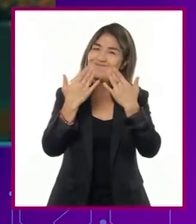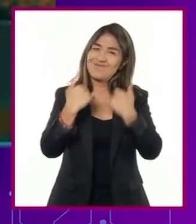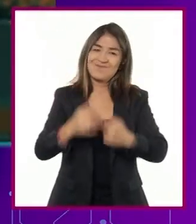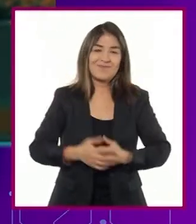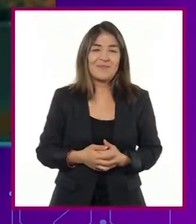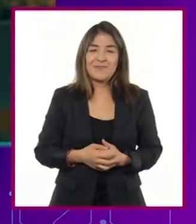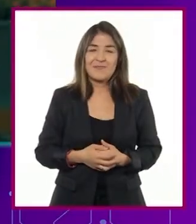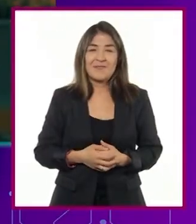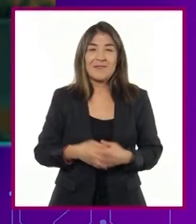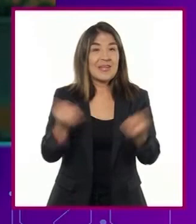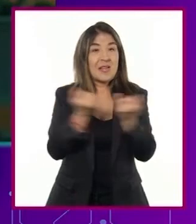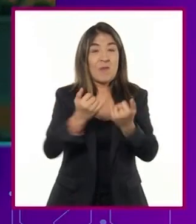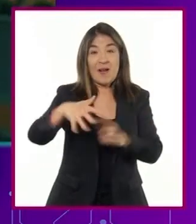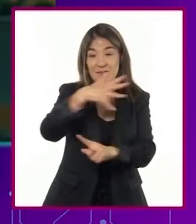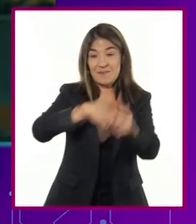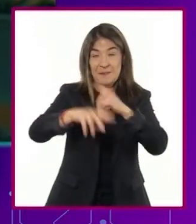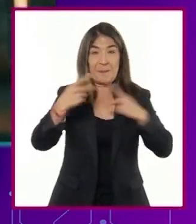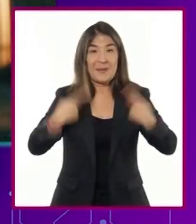ni siquiera de los habitantes de esta región.